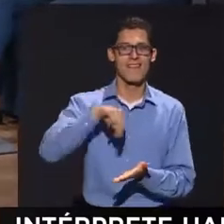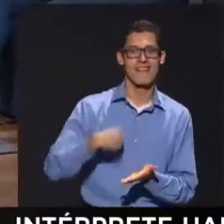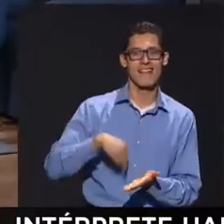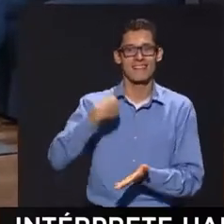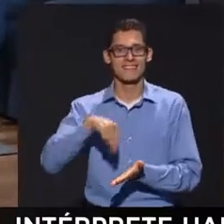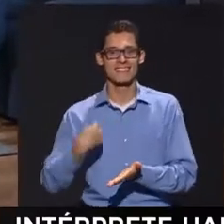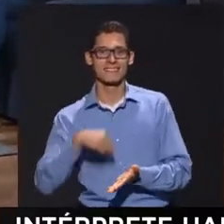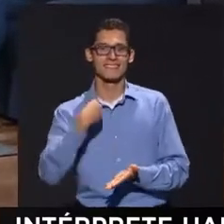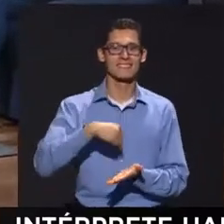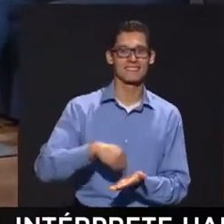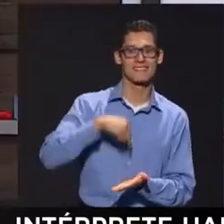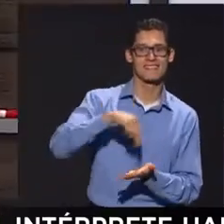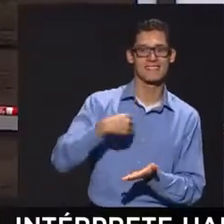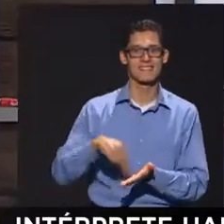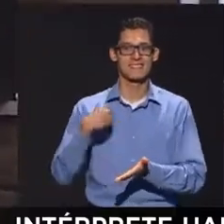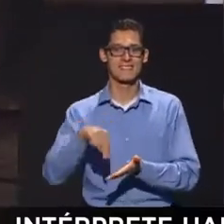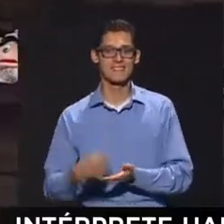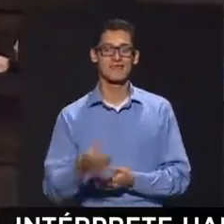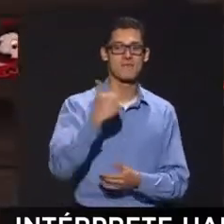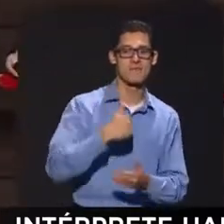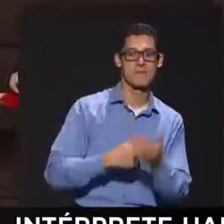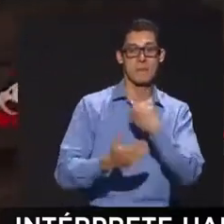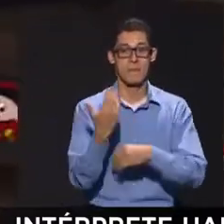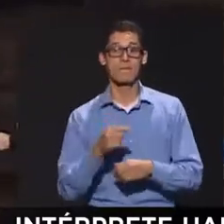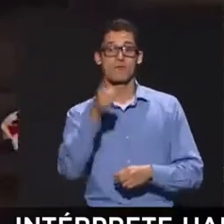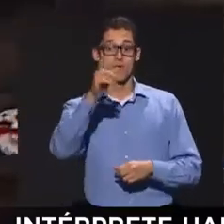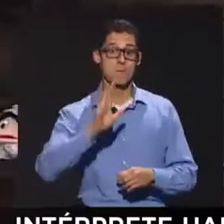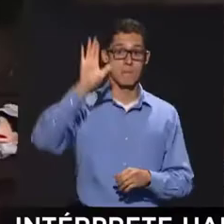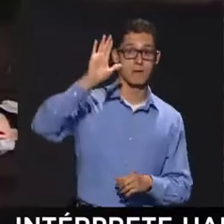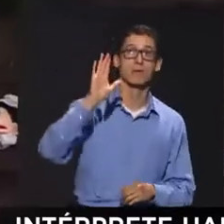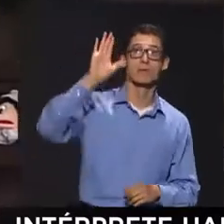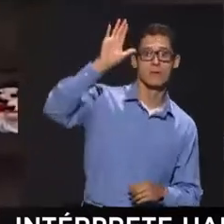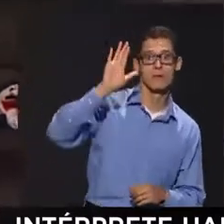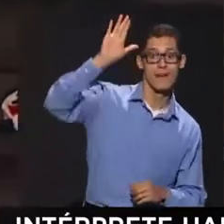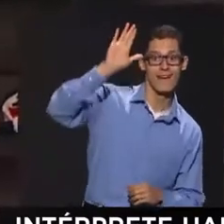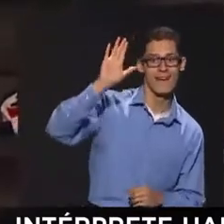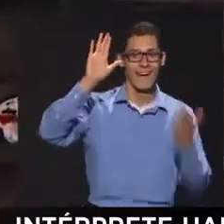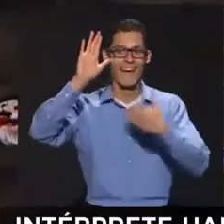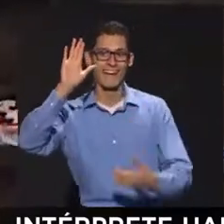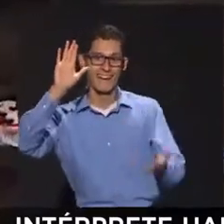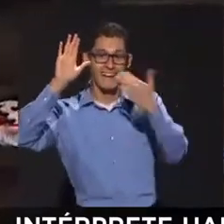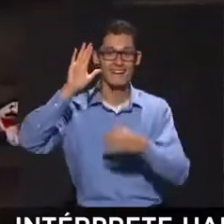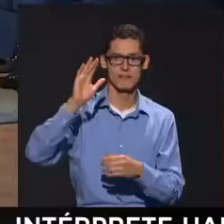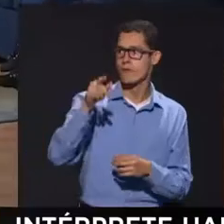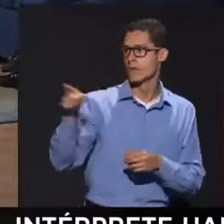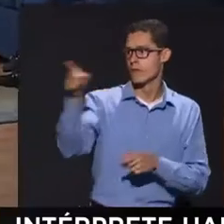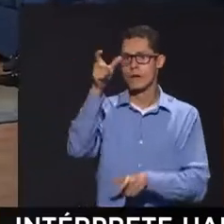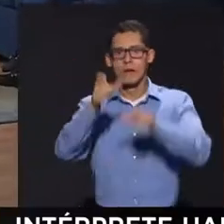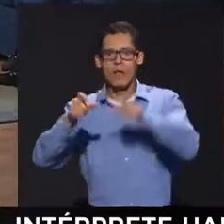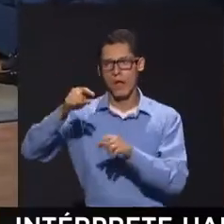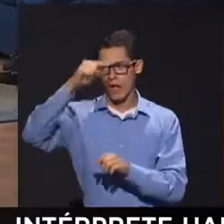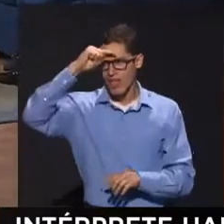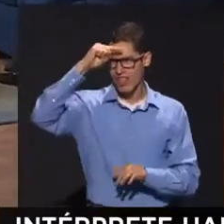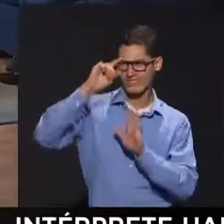Vamos la pareja a bailar. Y el que quiera salir con la mano para arriba, nosotros cantamos con gente positiva. Alza la